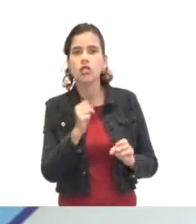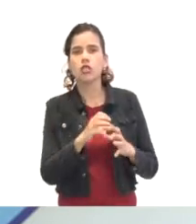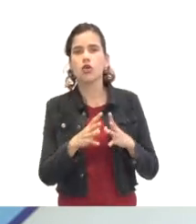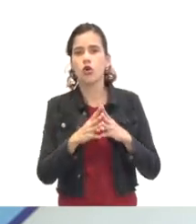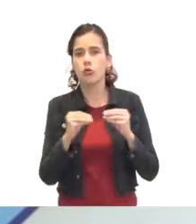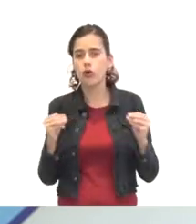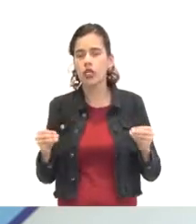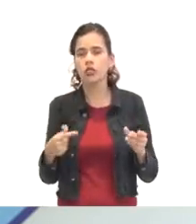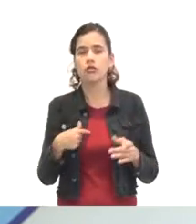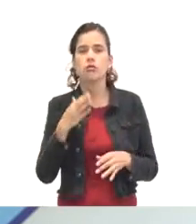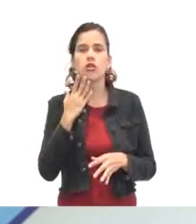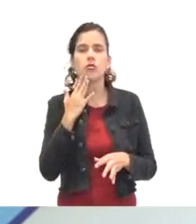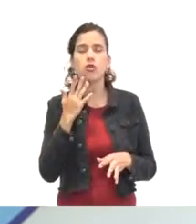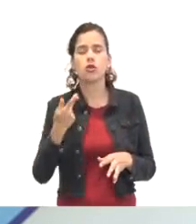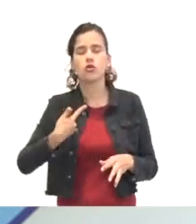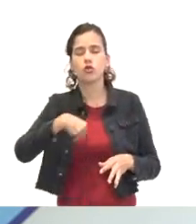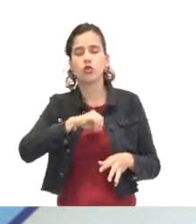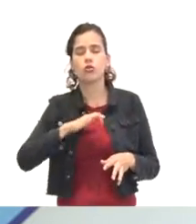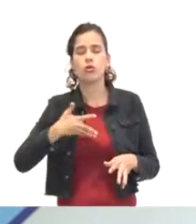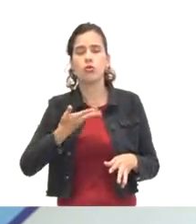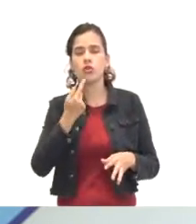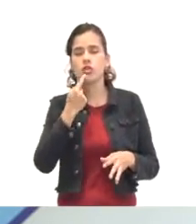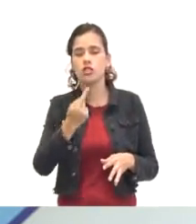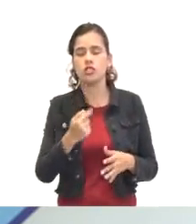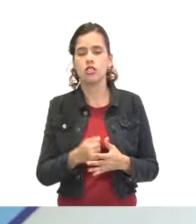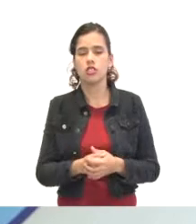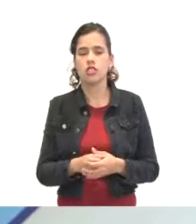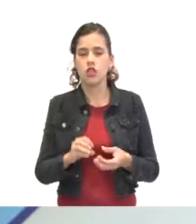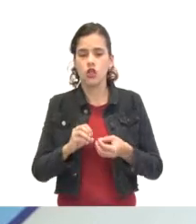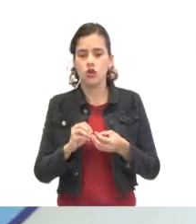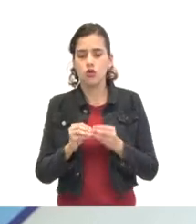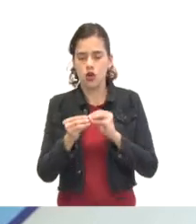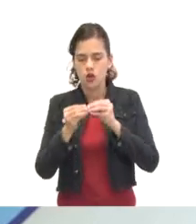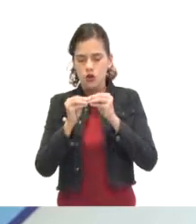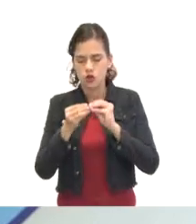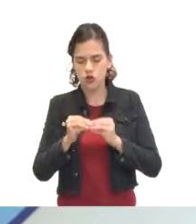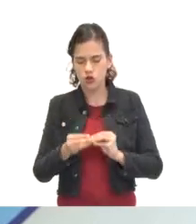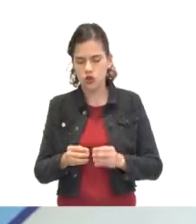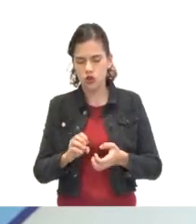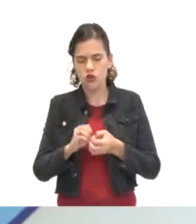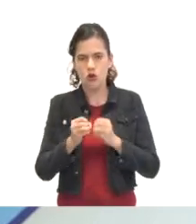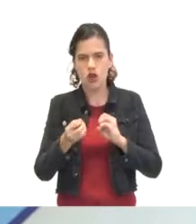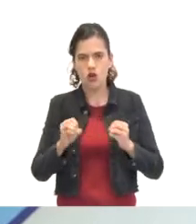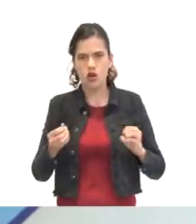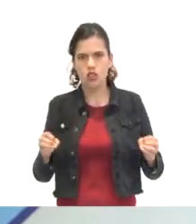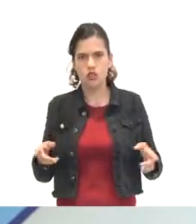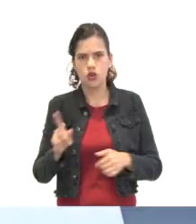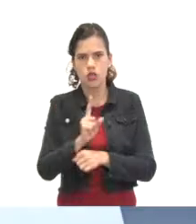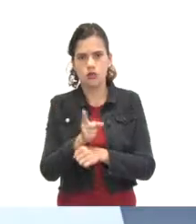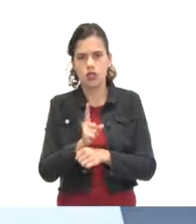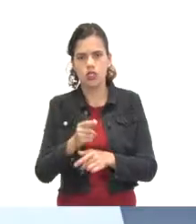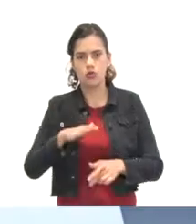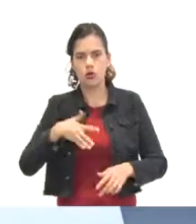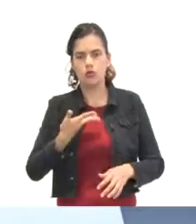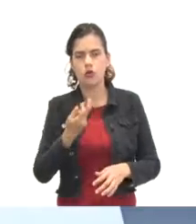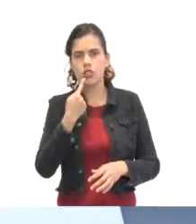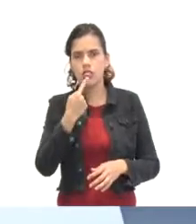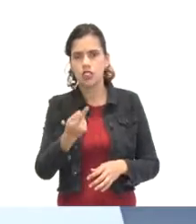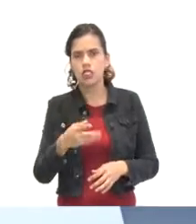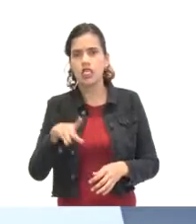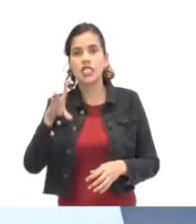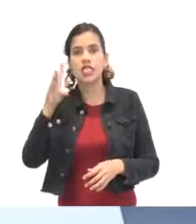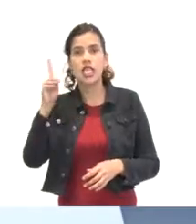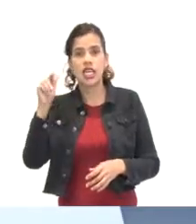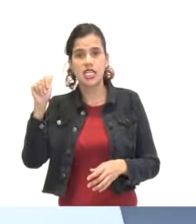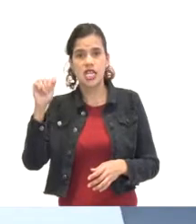Por ejemplo, nosotros podemos decir aquí, construir una oración rapidito. Podemos decir, Daniela hizo